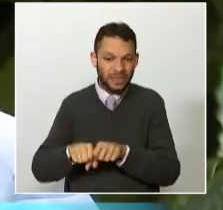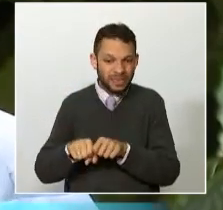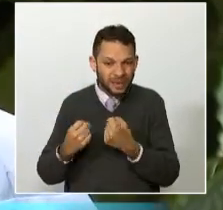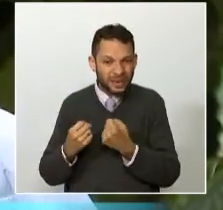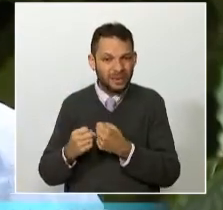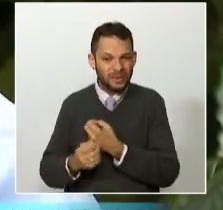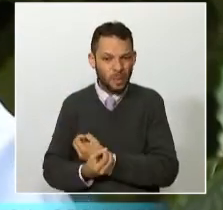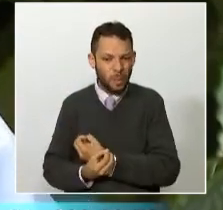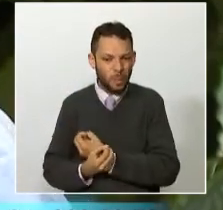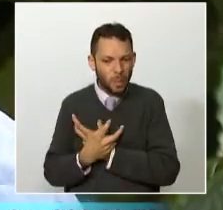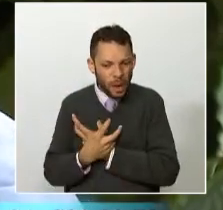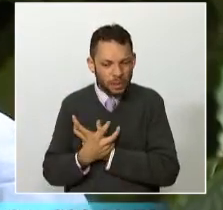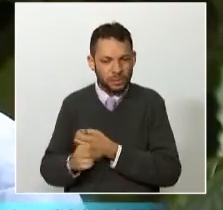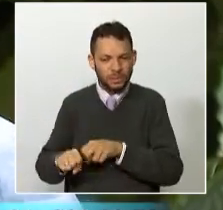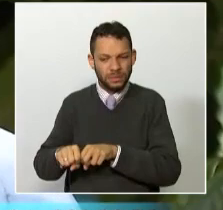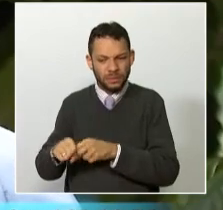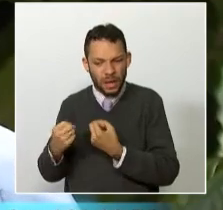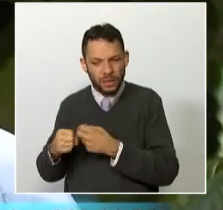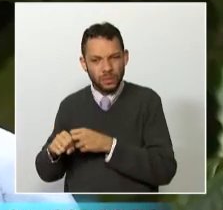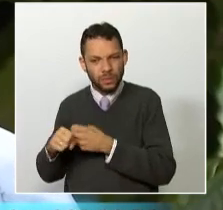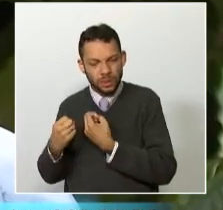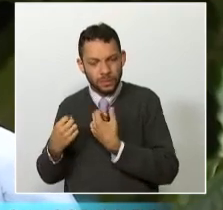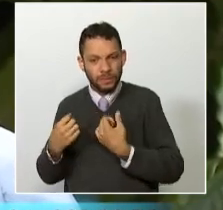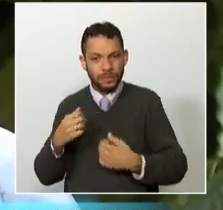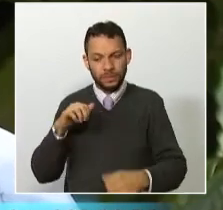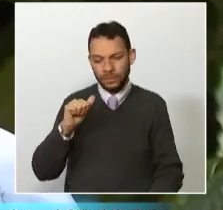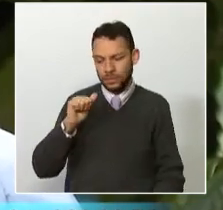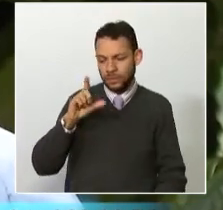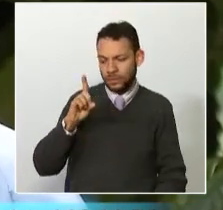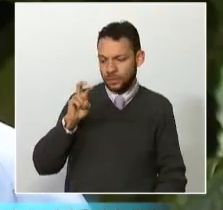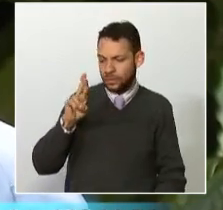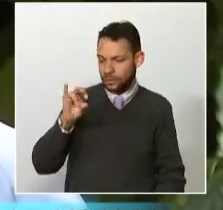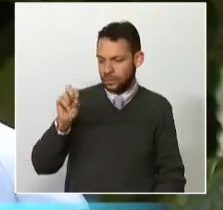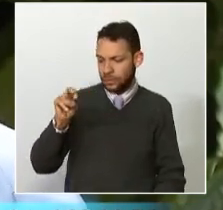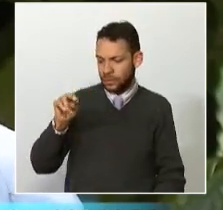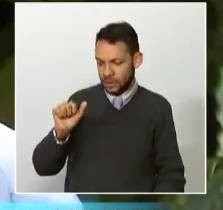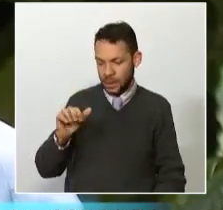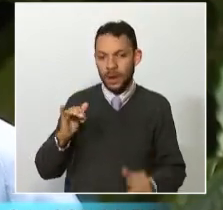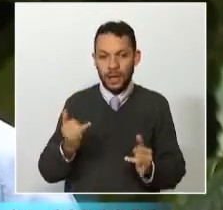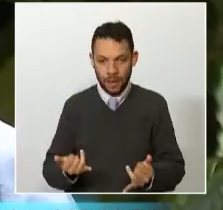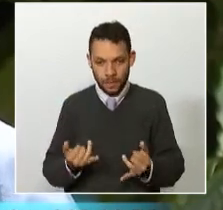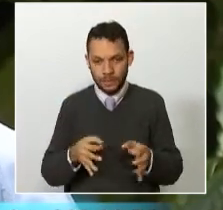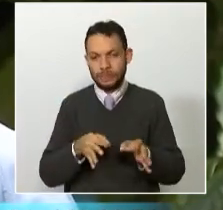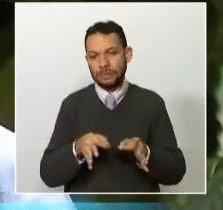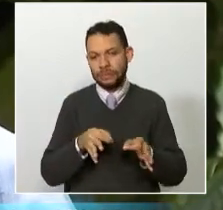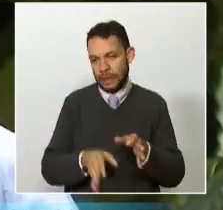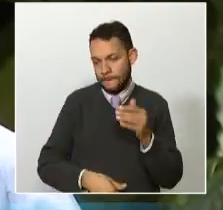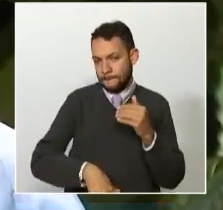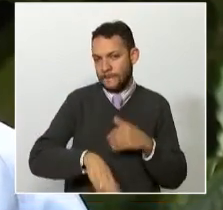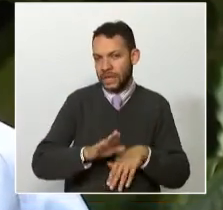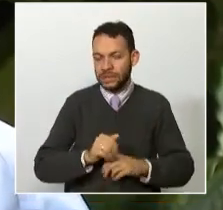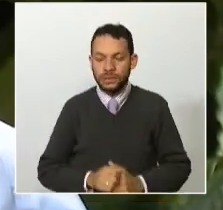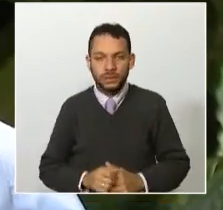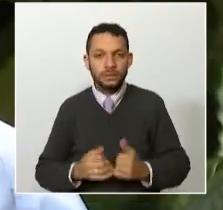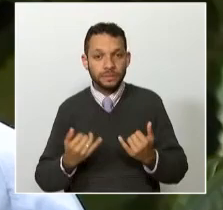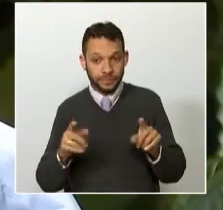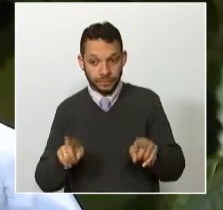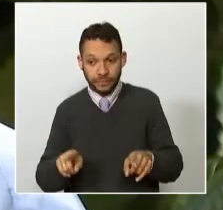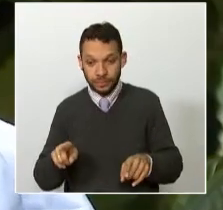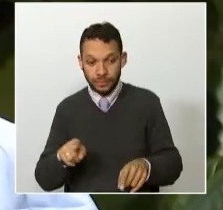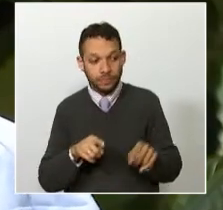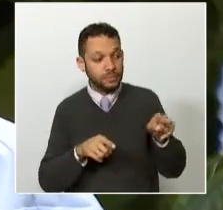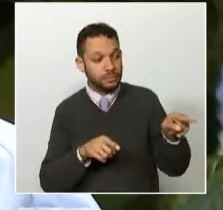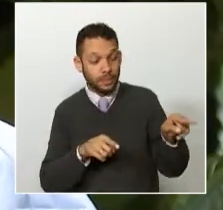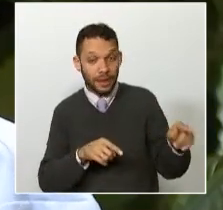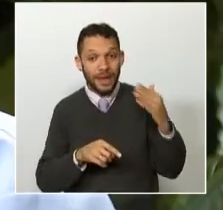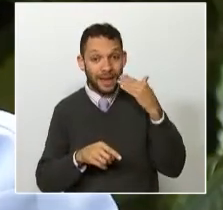veces faltan piezas que ya la doctora Adriana nos va a explicar. Entonces en el caso de doña Adriana, de doña